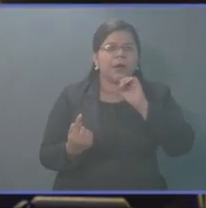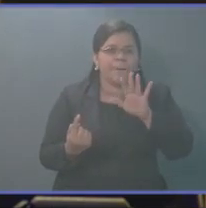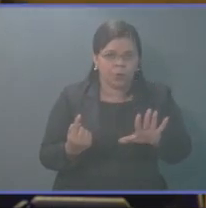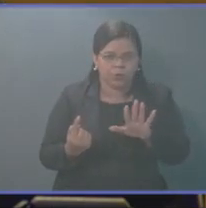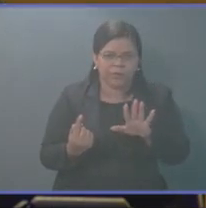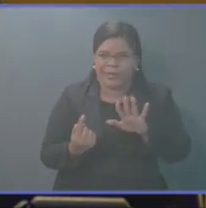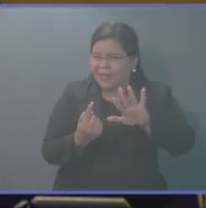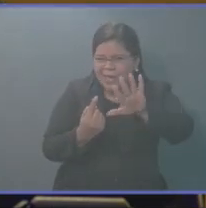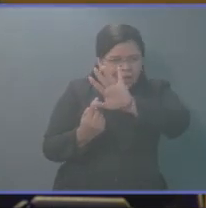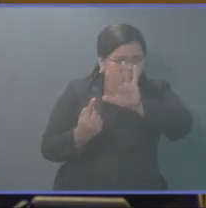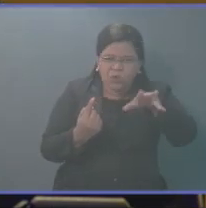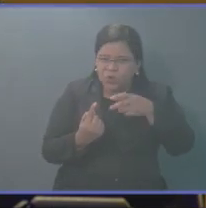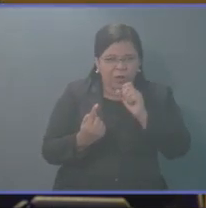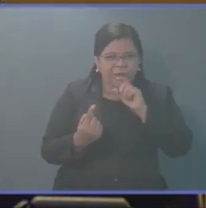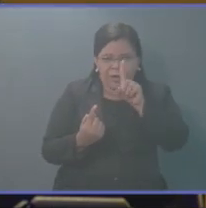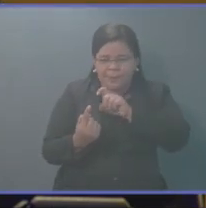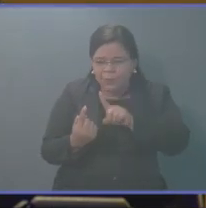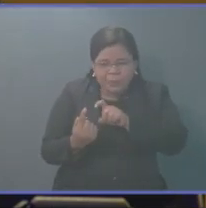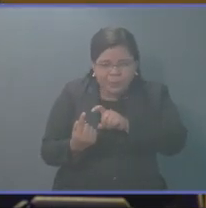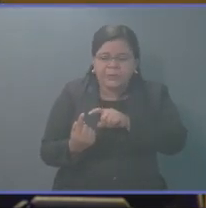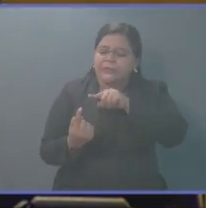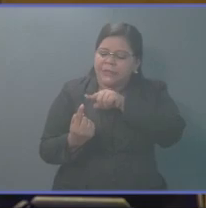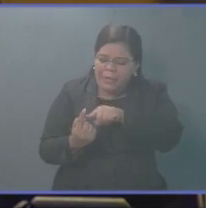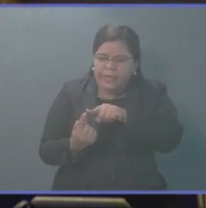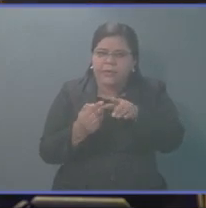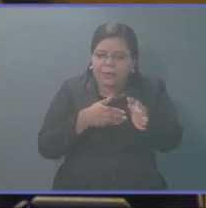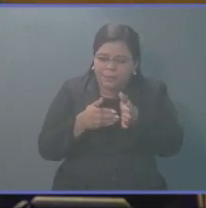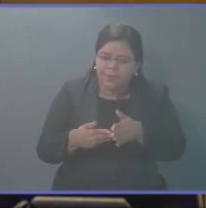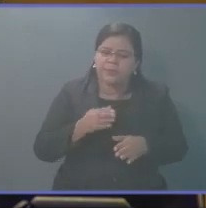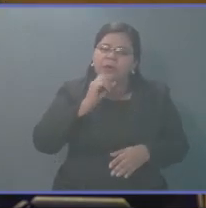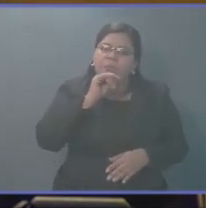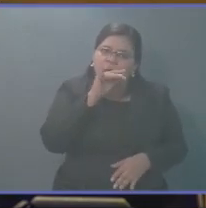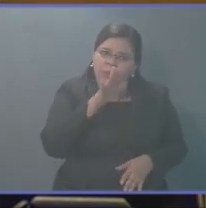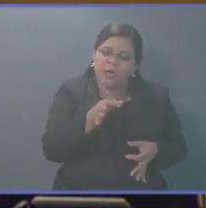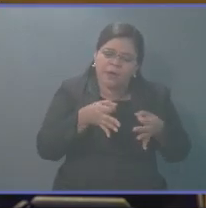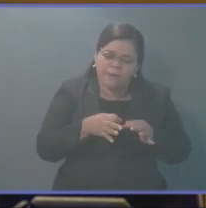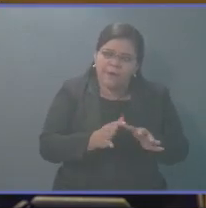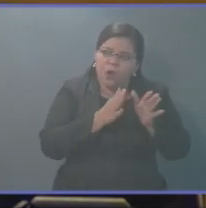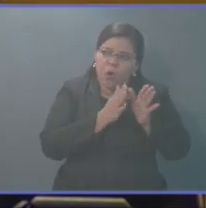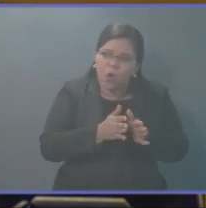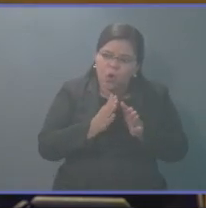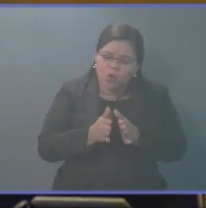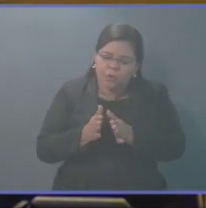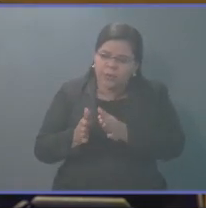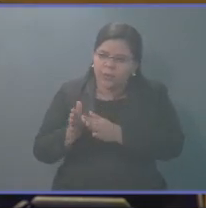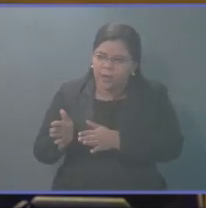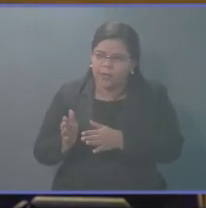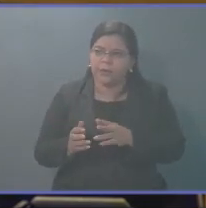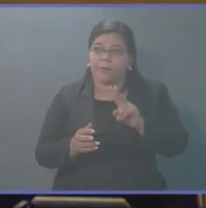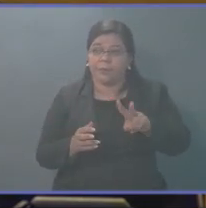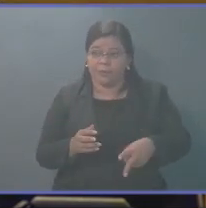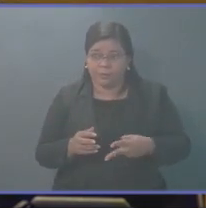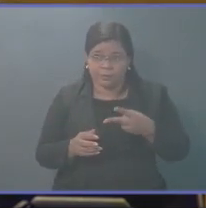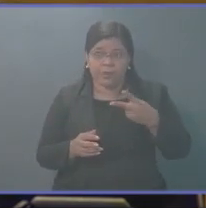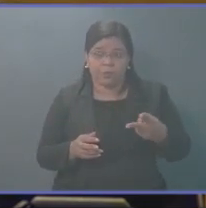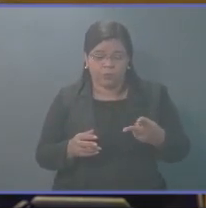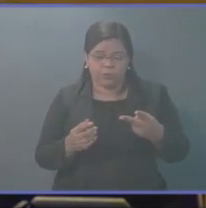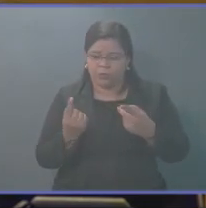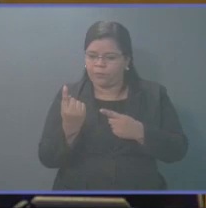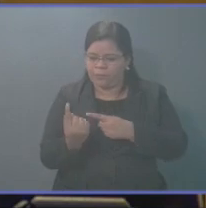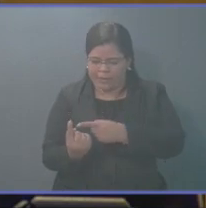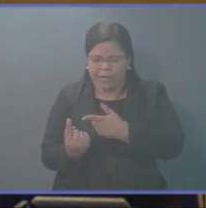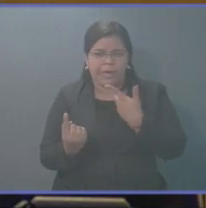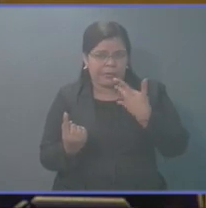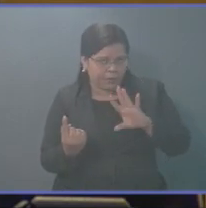las preguntas en el orden en que le haya sido formuladas. 2. Respondidas las preguntas,